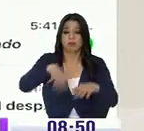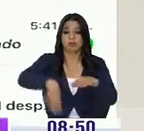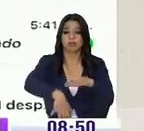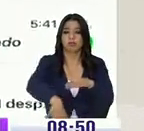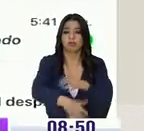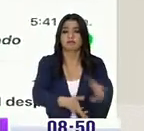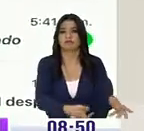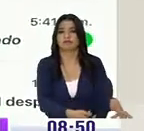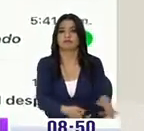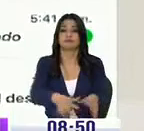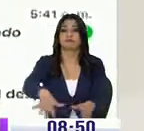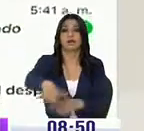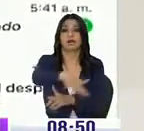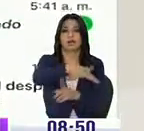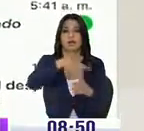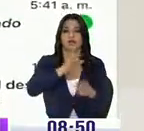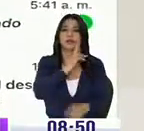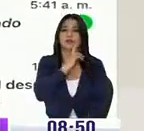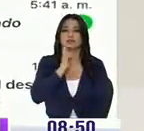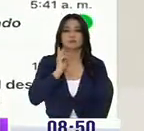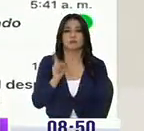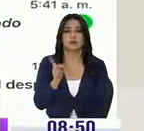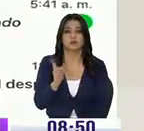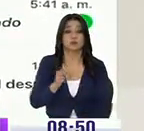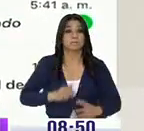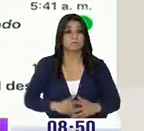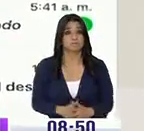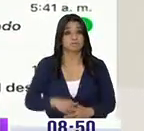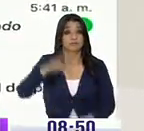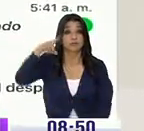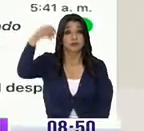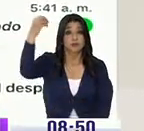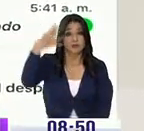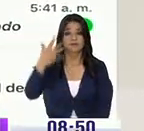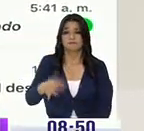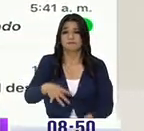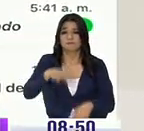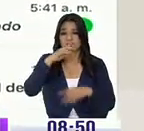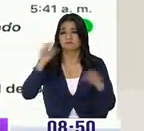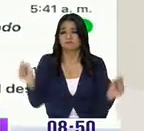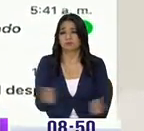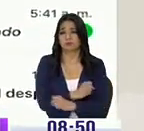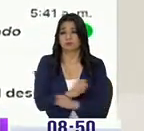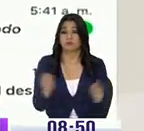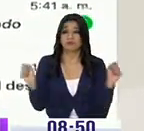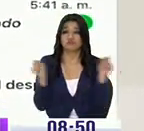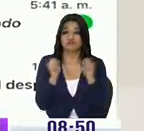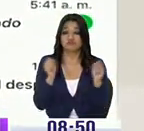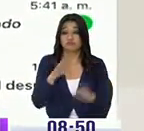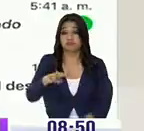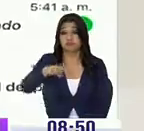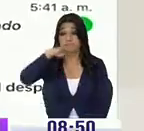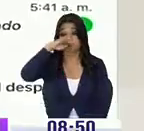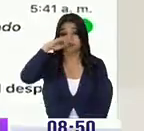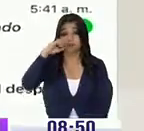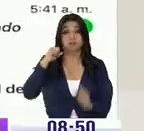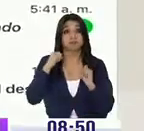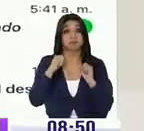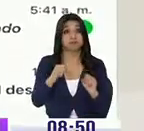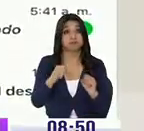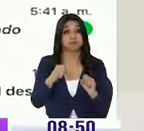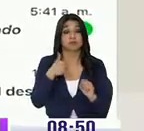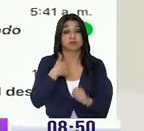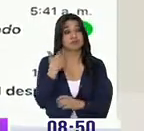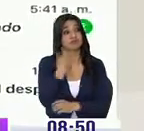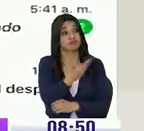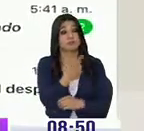que botan en el parque, un restaurante muy conocido. Los días de sol es imposible bajar a hacer ejercicio porque el olor lo hace insoportable. He hablado con la